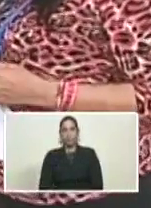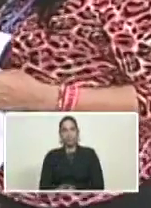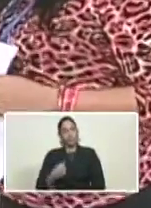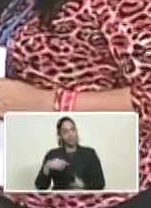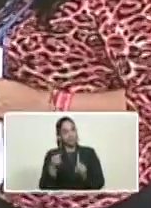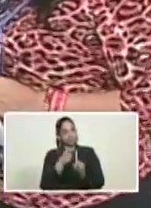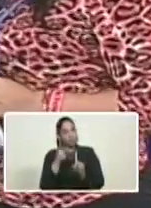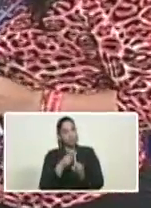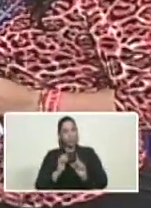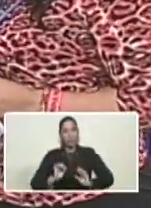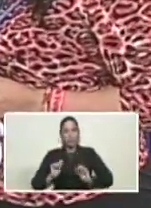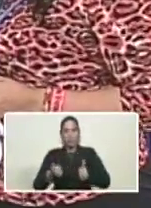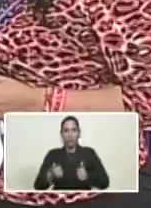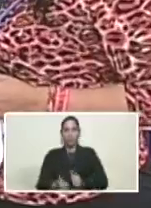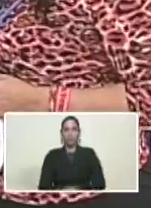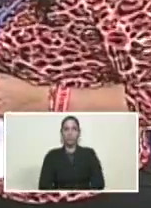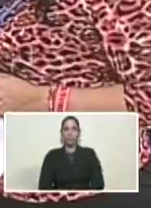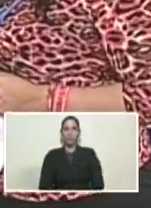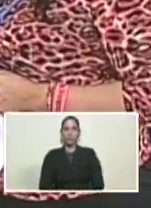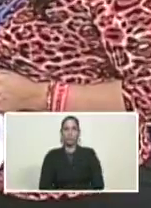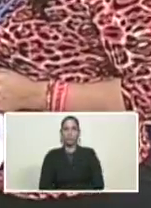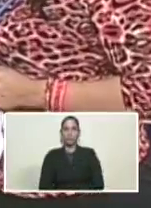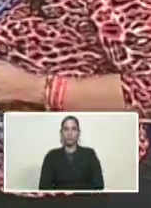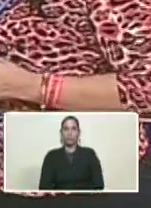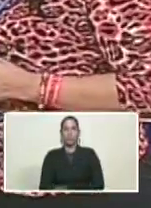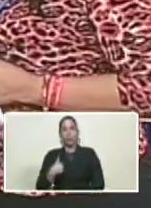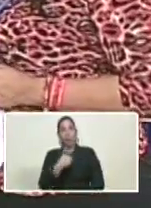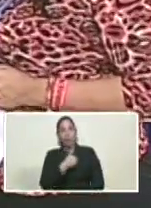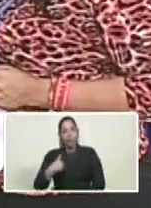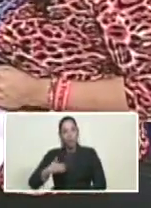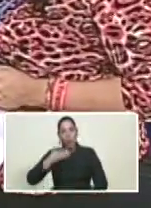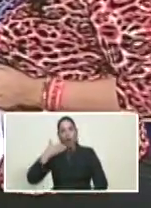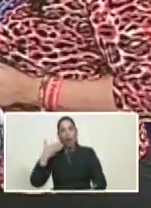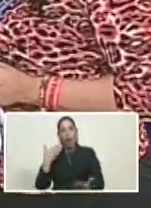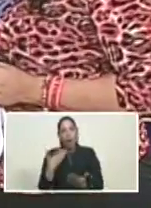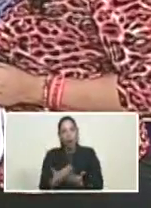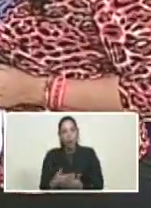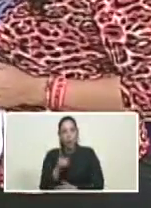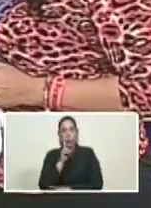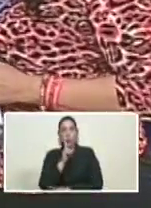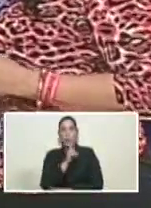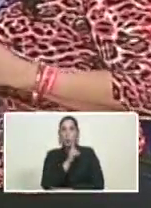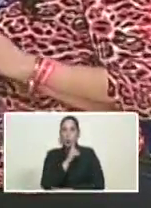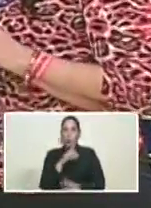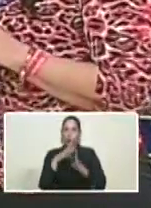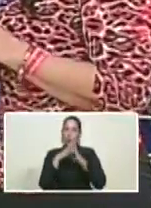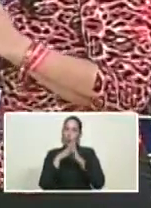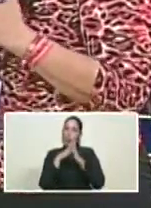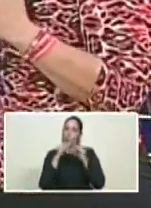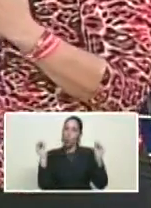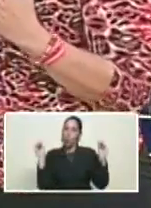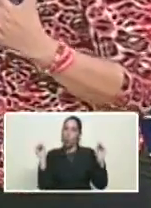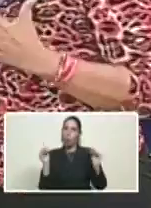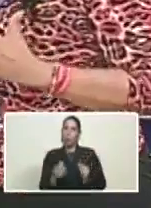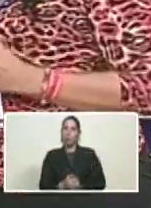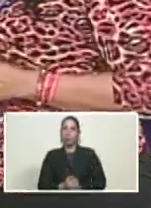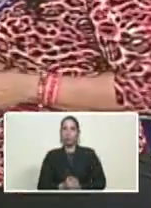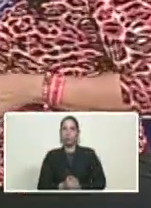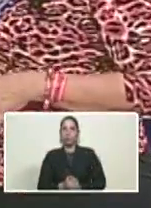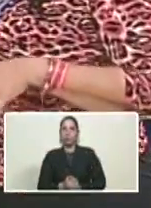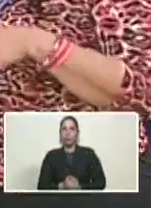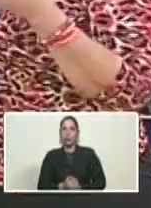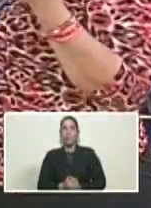Primero, para empezar, señor presidente, le quiero dar las gracias a nombre de todo el conglomerado